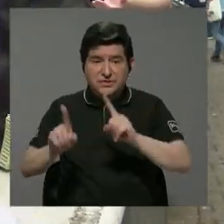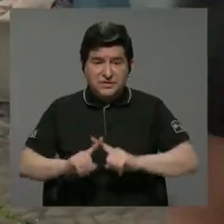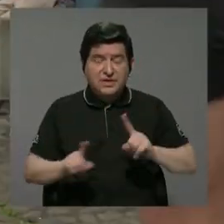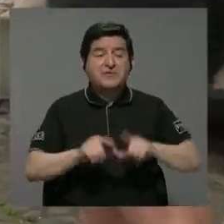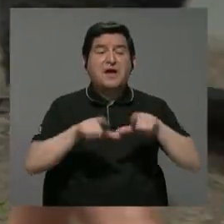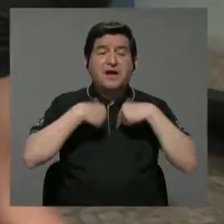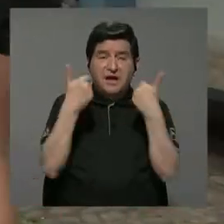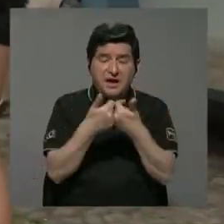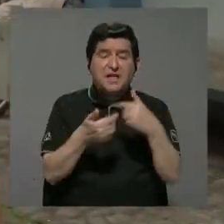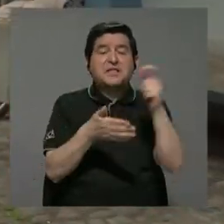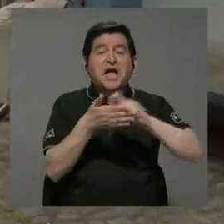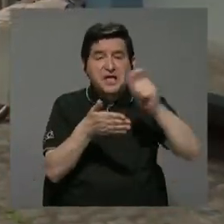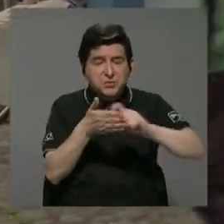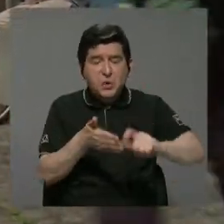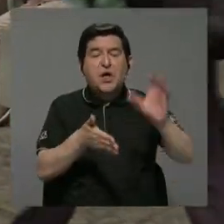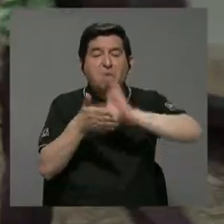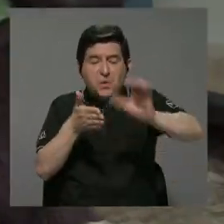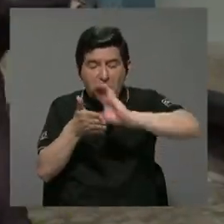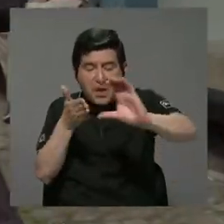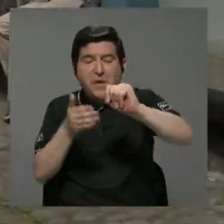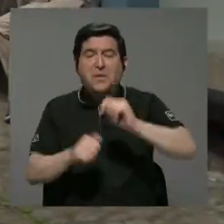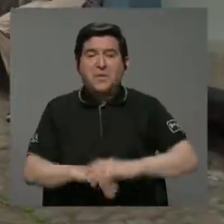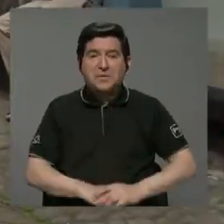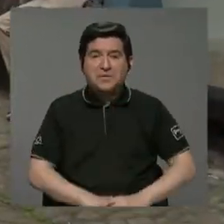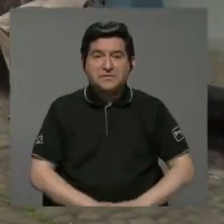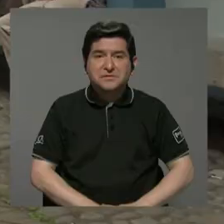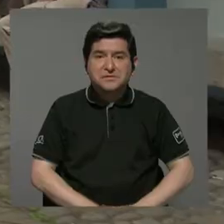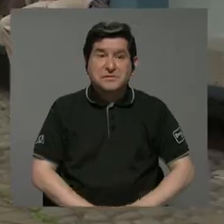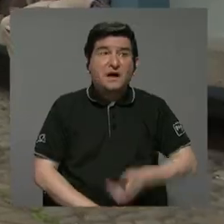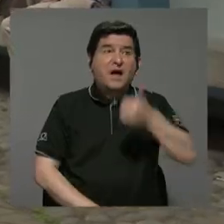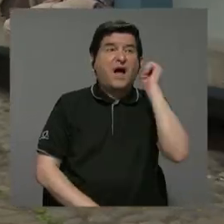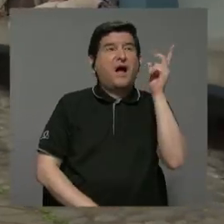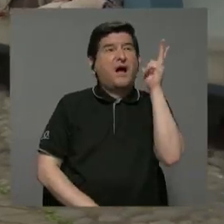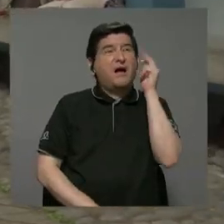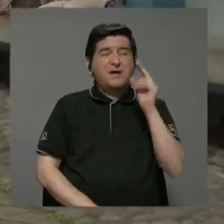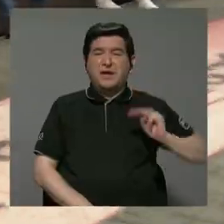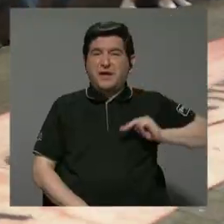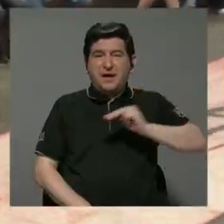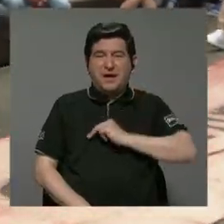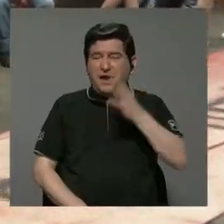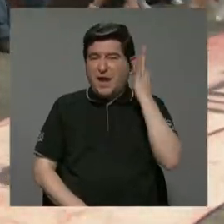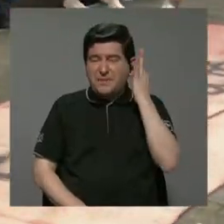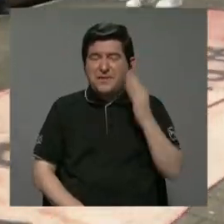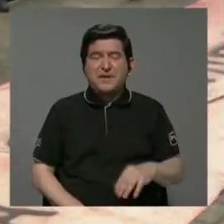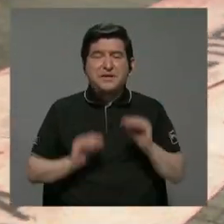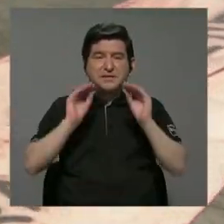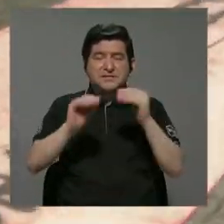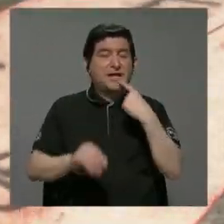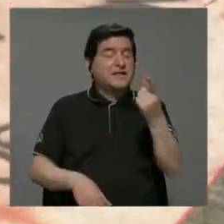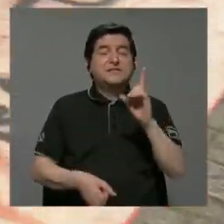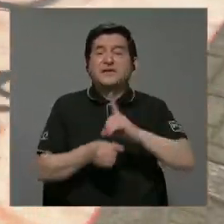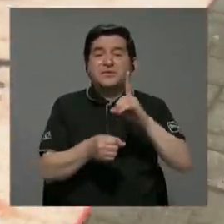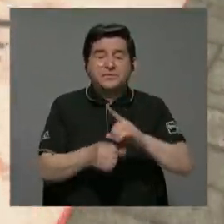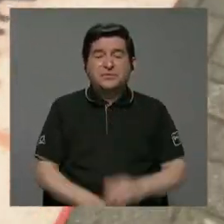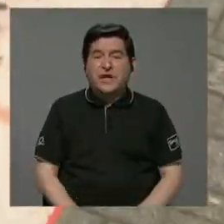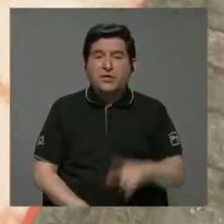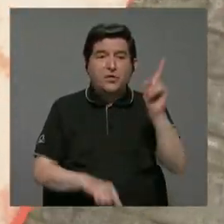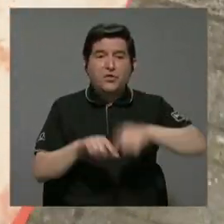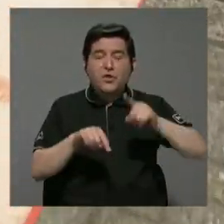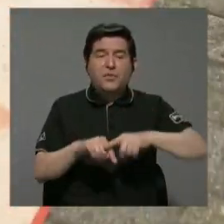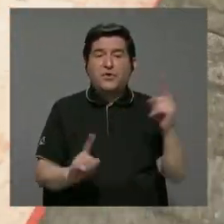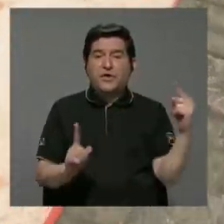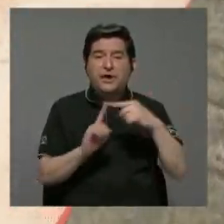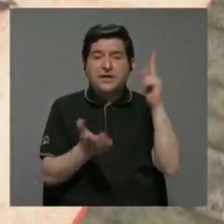a los distintos sectores, a las escuelas, a los colegios. Ayer escuchaba a la ministra de Educación decirle a un diputado que no podía, hasta que no se aprueben